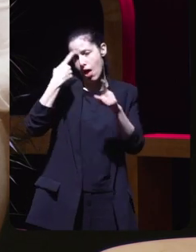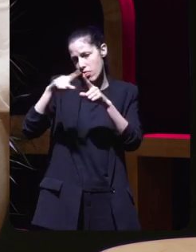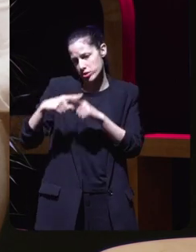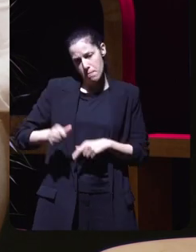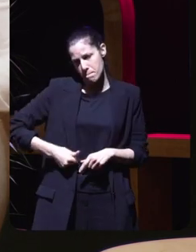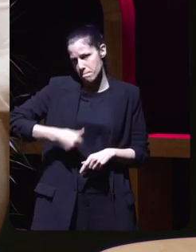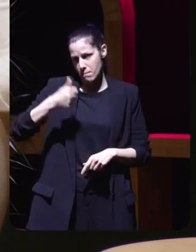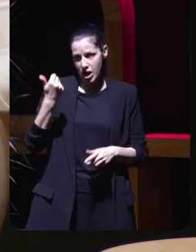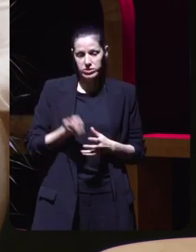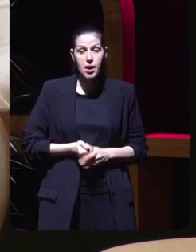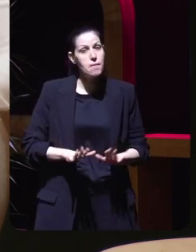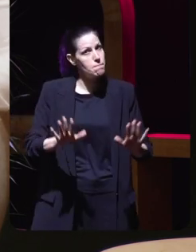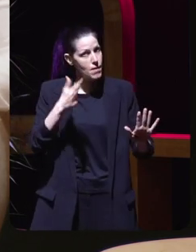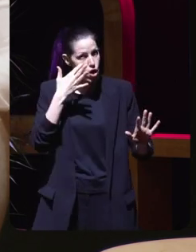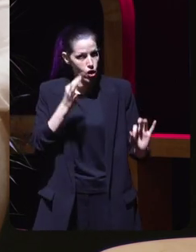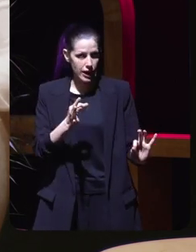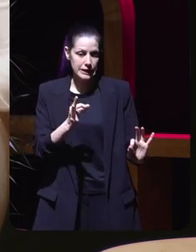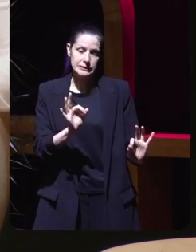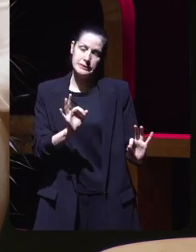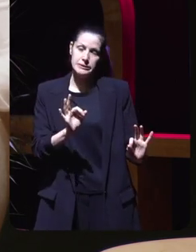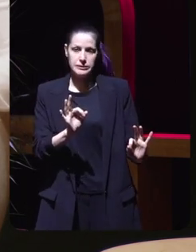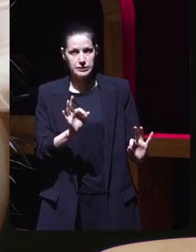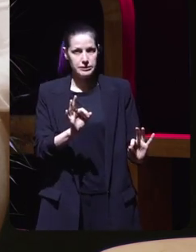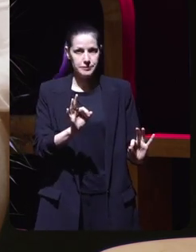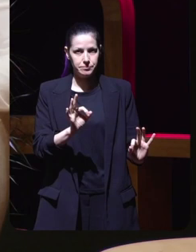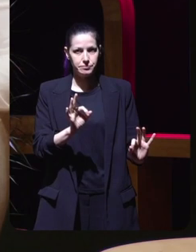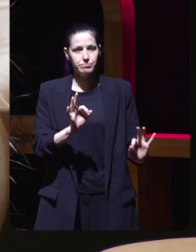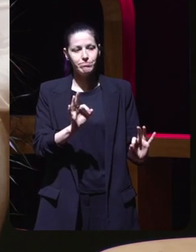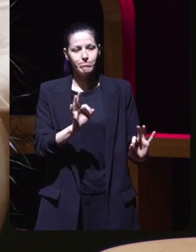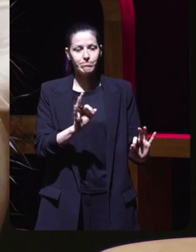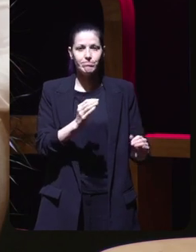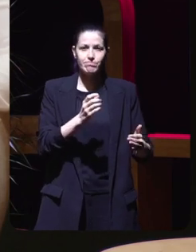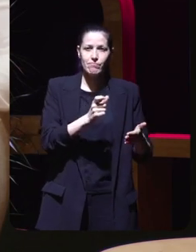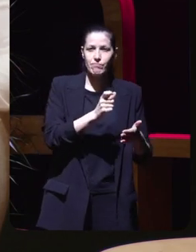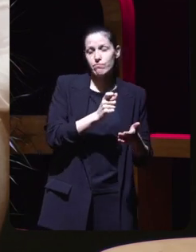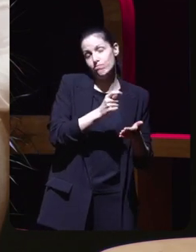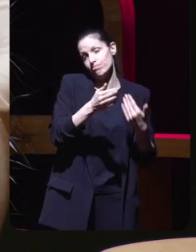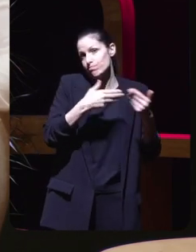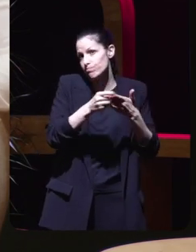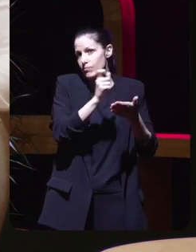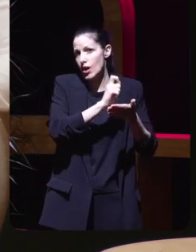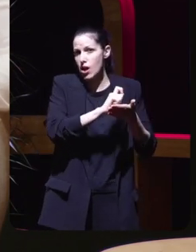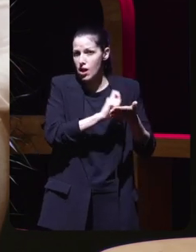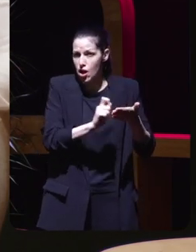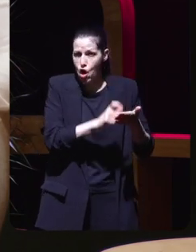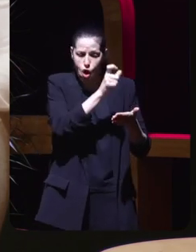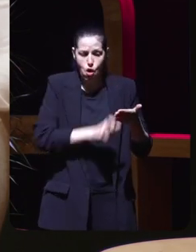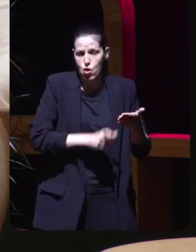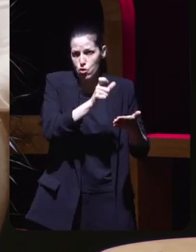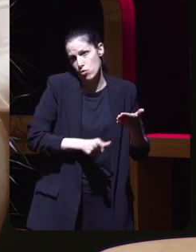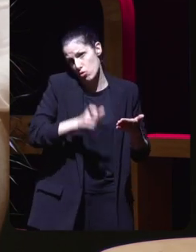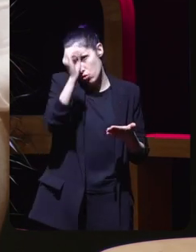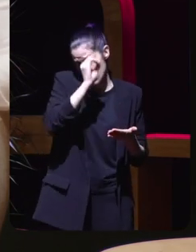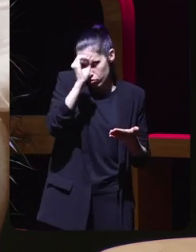no en exactamente así tampoco hacer columnismo en una carrera que acaba de comenzar comió caso de amiña